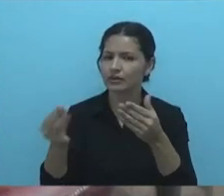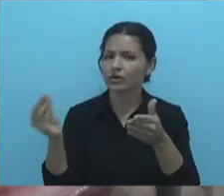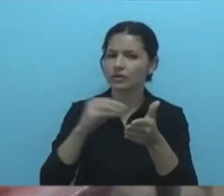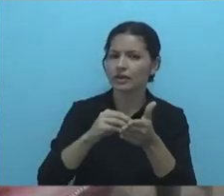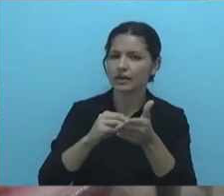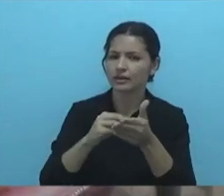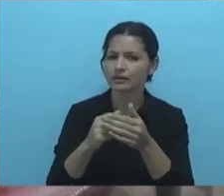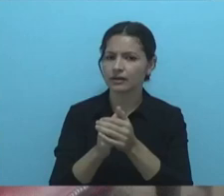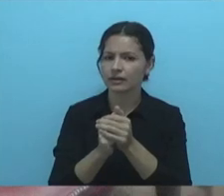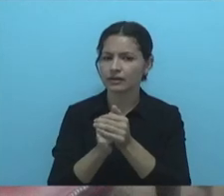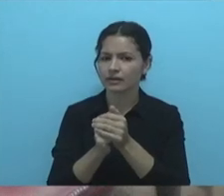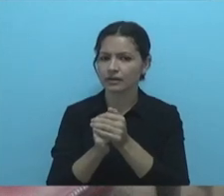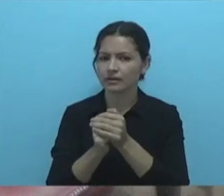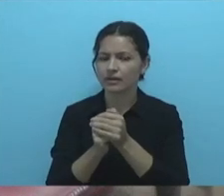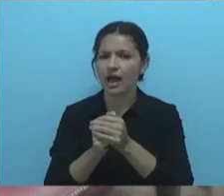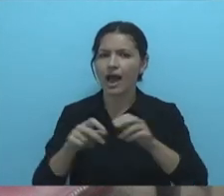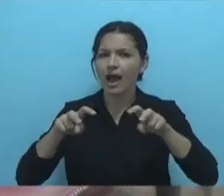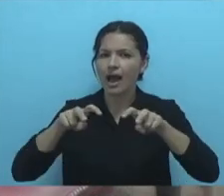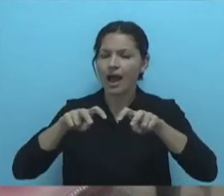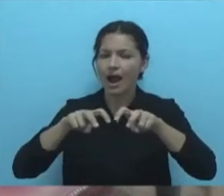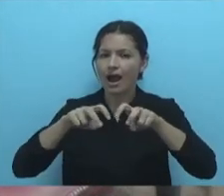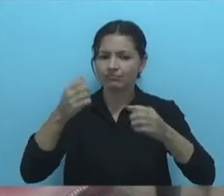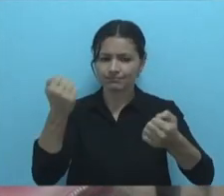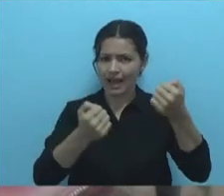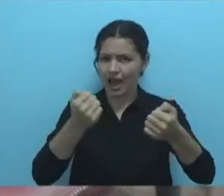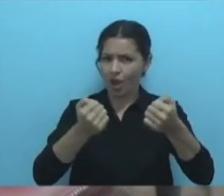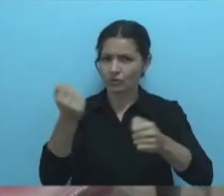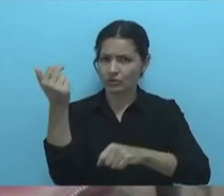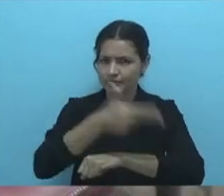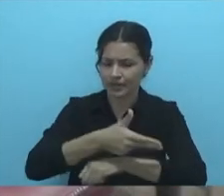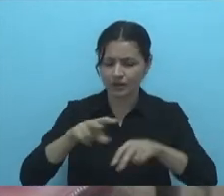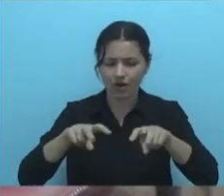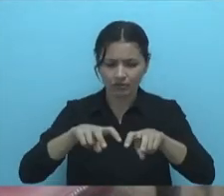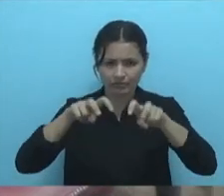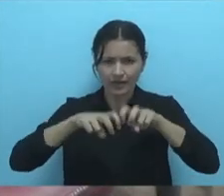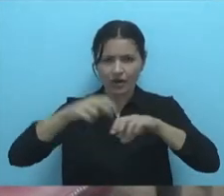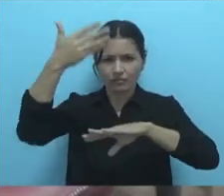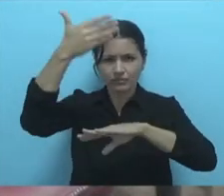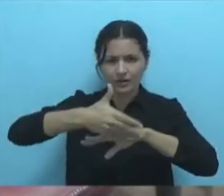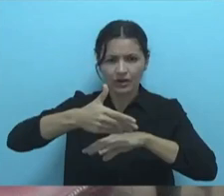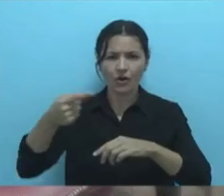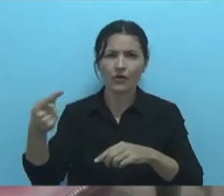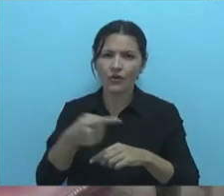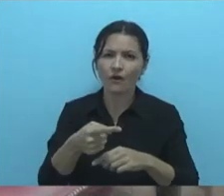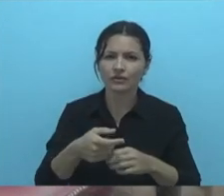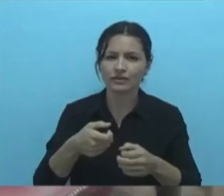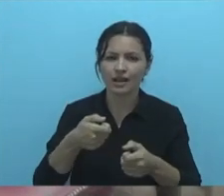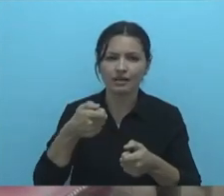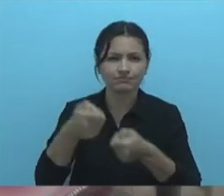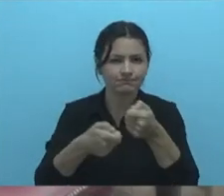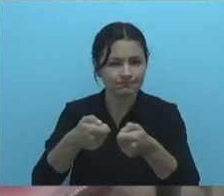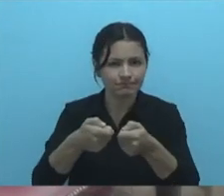asientos anti vandálicos en taxis y remises que solicitado por Quienes manejan los coches y tiene que ver con la seguridad que